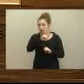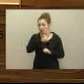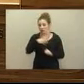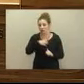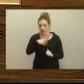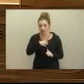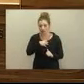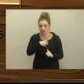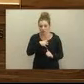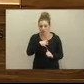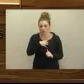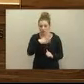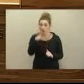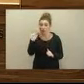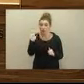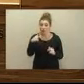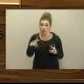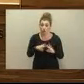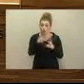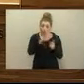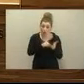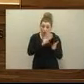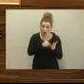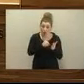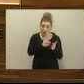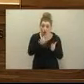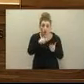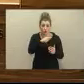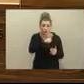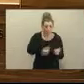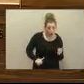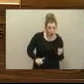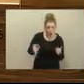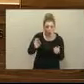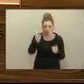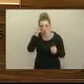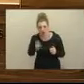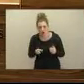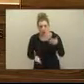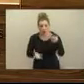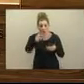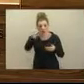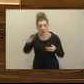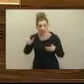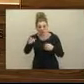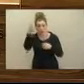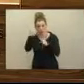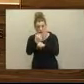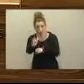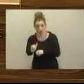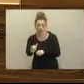Por cobrar el salario social no somos ni más vagos ni peores que la gente que sí tiene la suerte de trabajar.